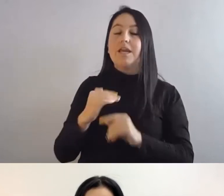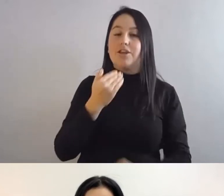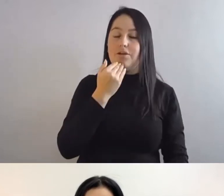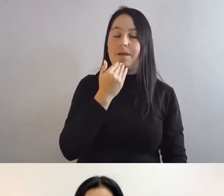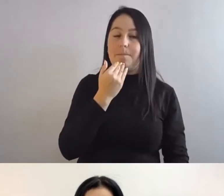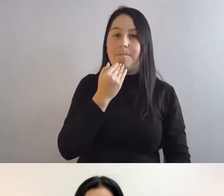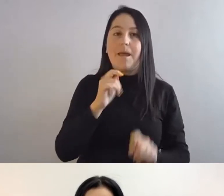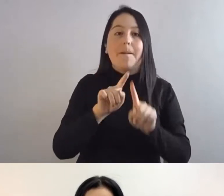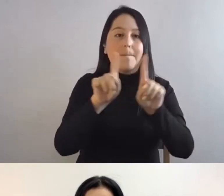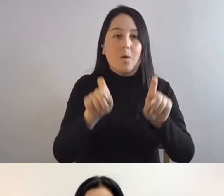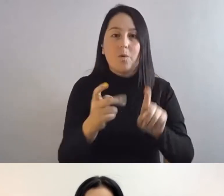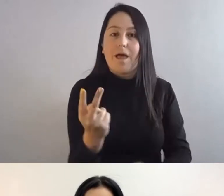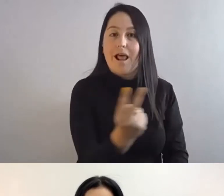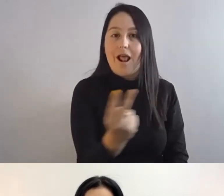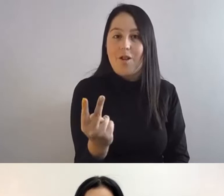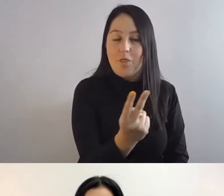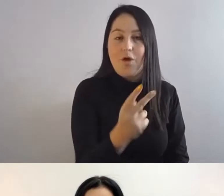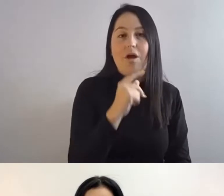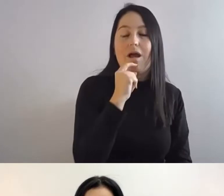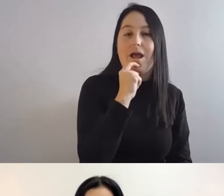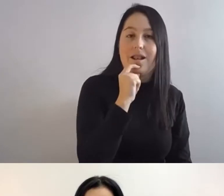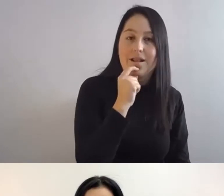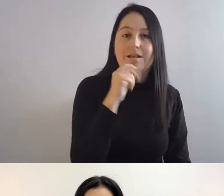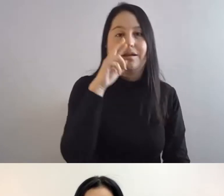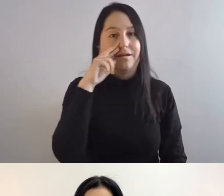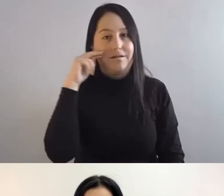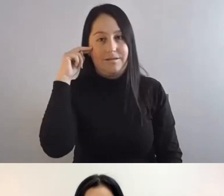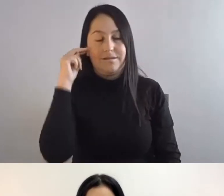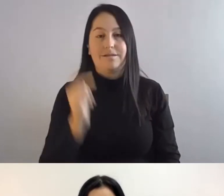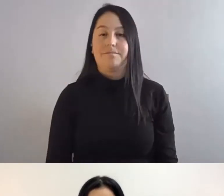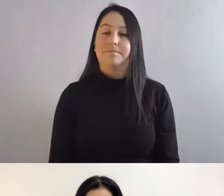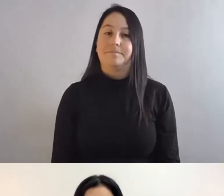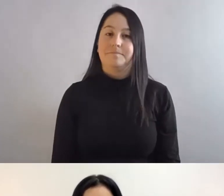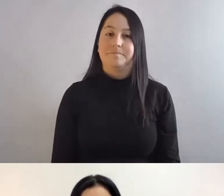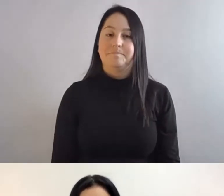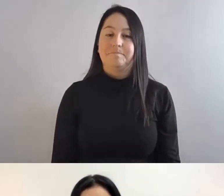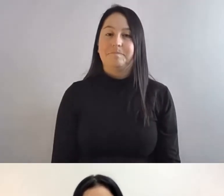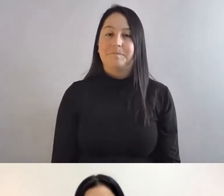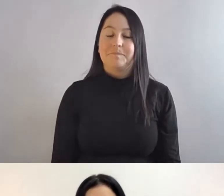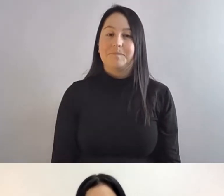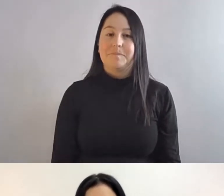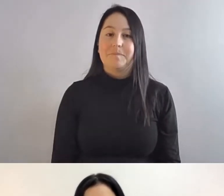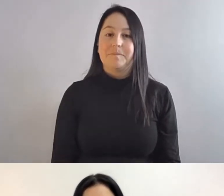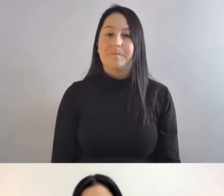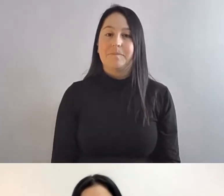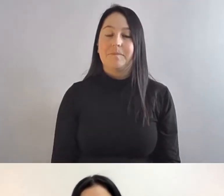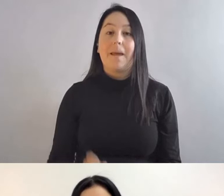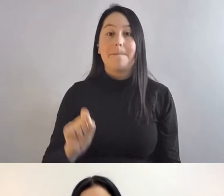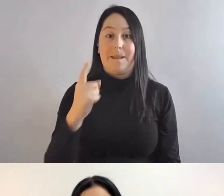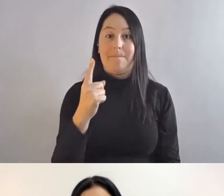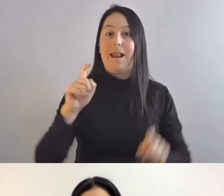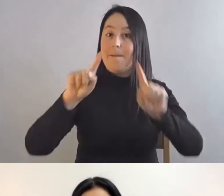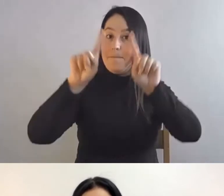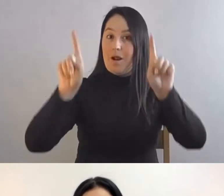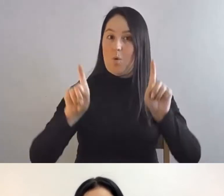a los relatores de este curso, que son Tomás y María Alicia. ¿Ya? La primera pregunta que